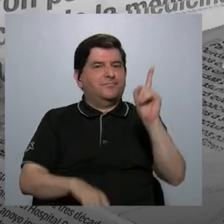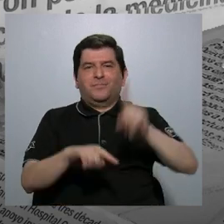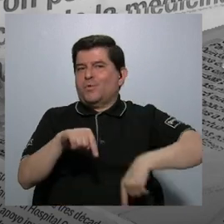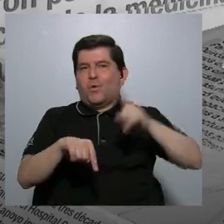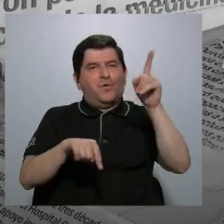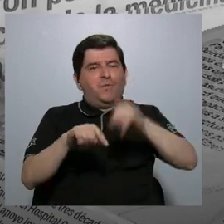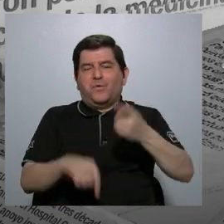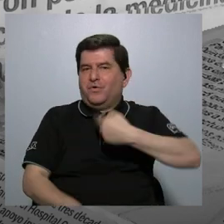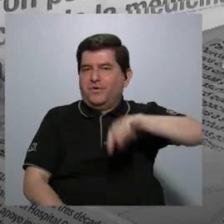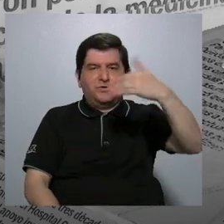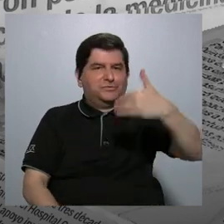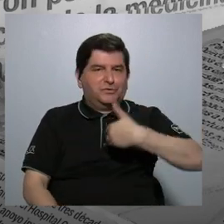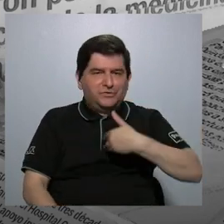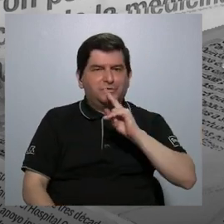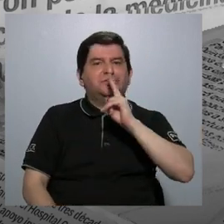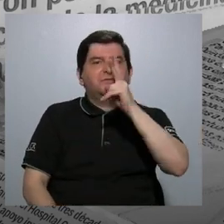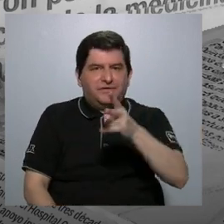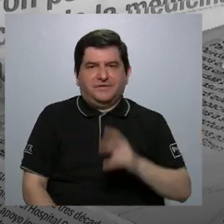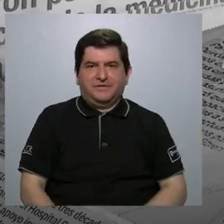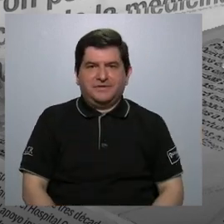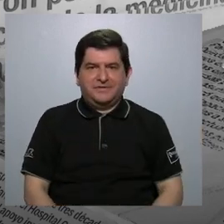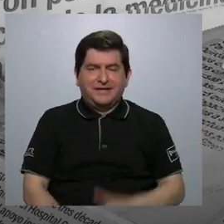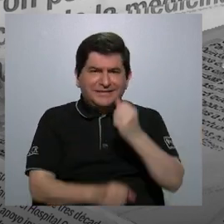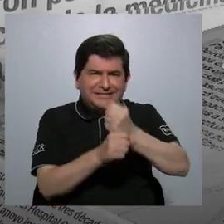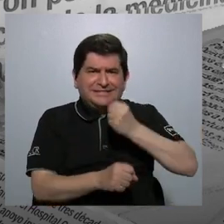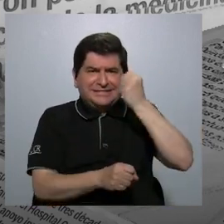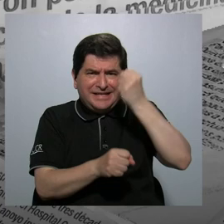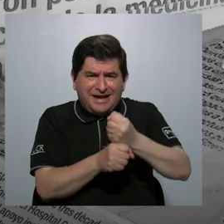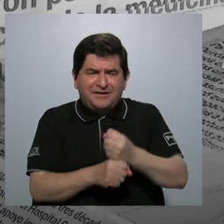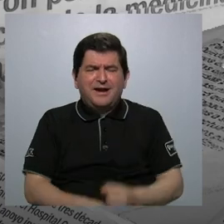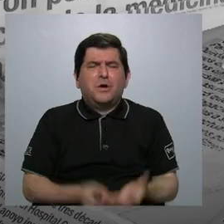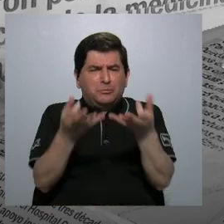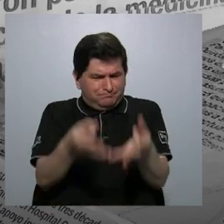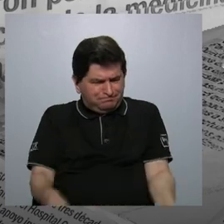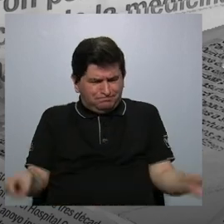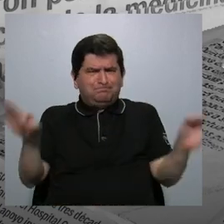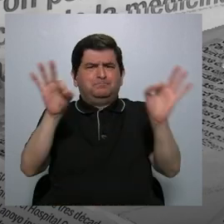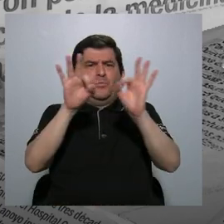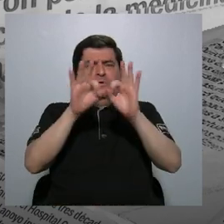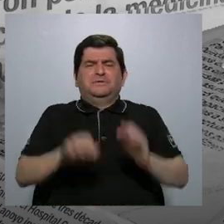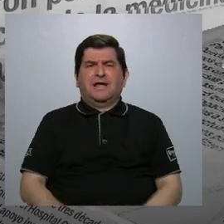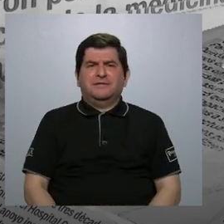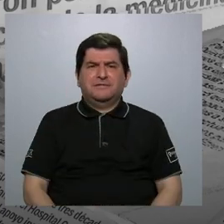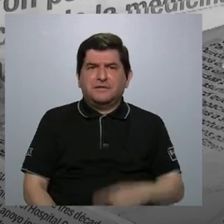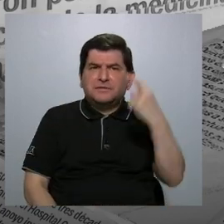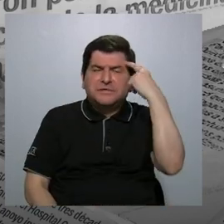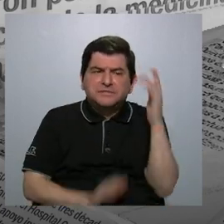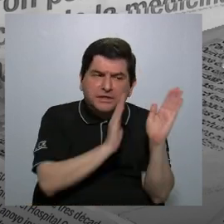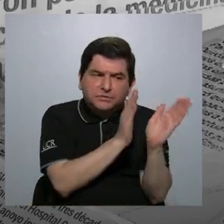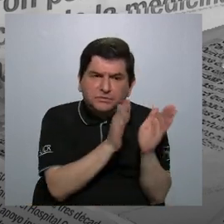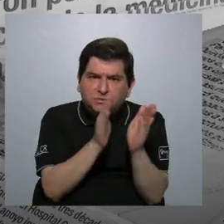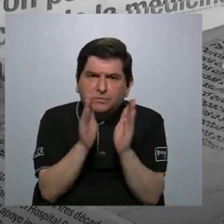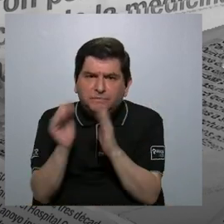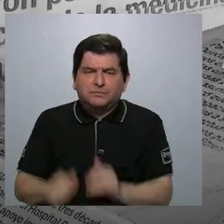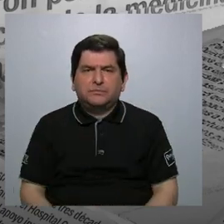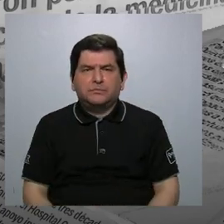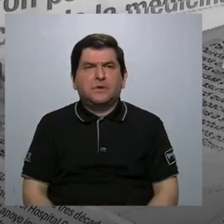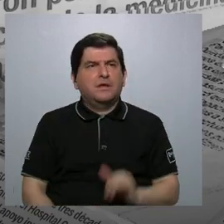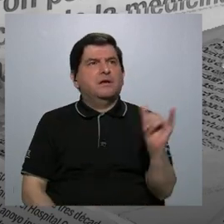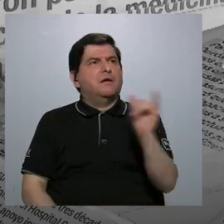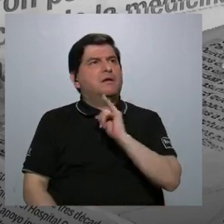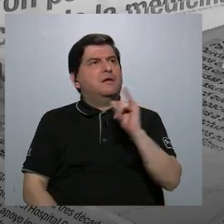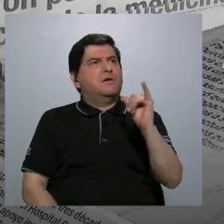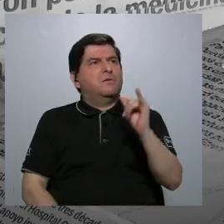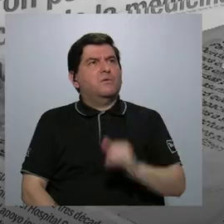lograr tener realmente un trabajo, digamos, de peso en términos de planificación, en términos